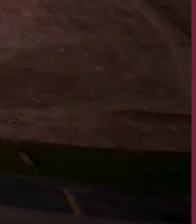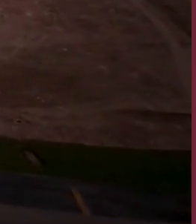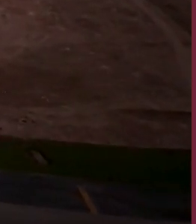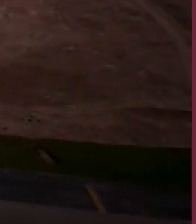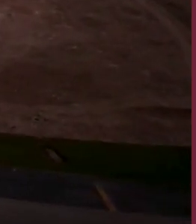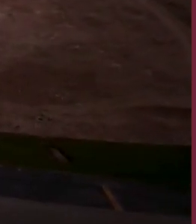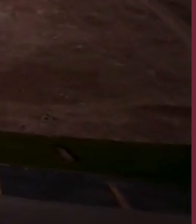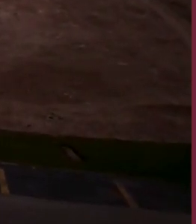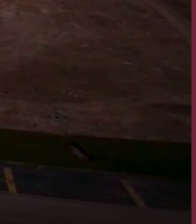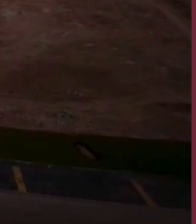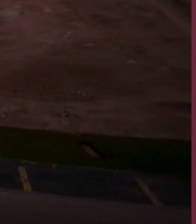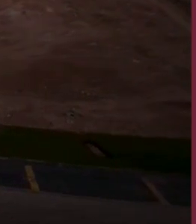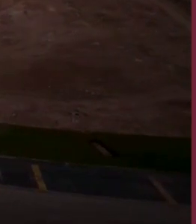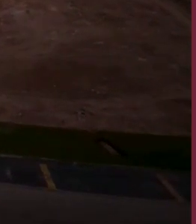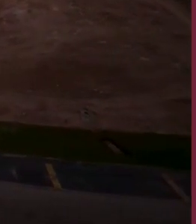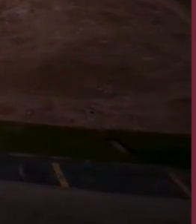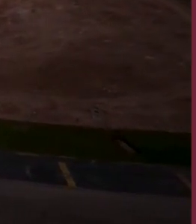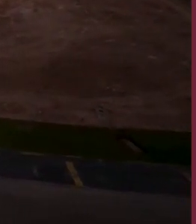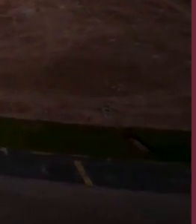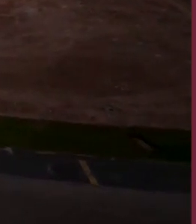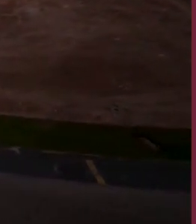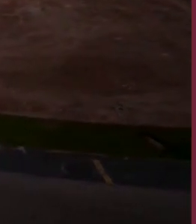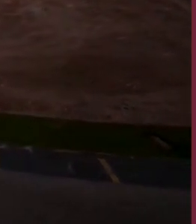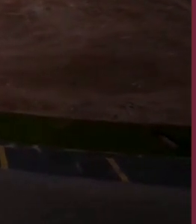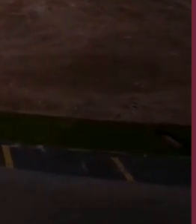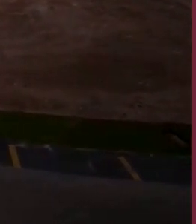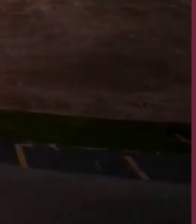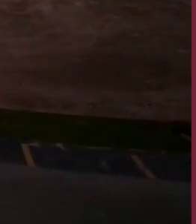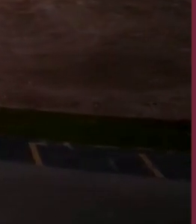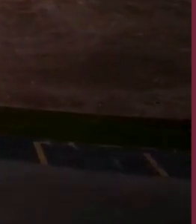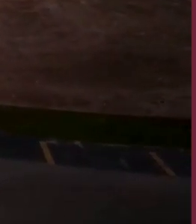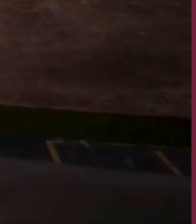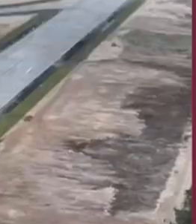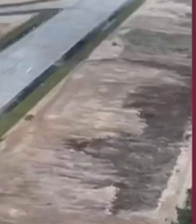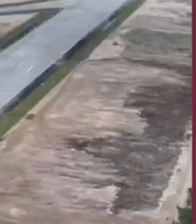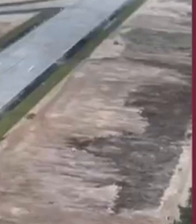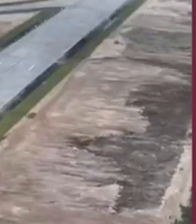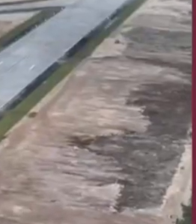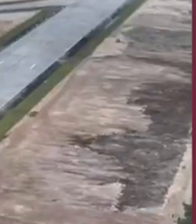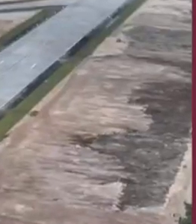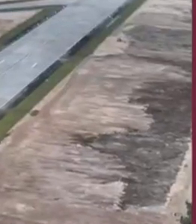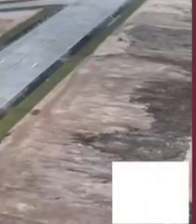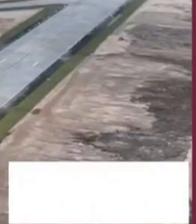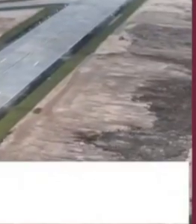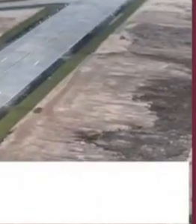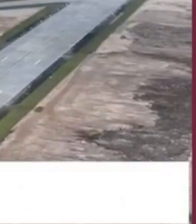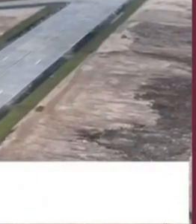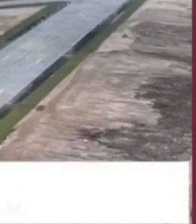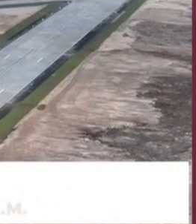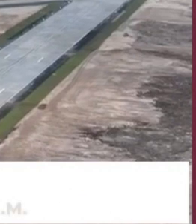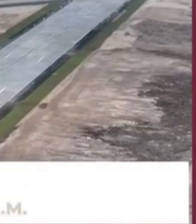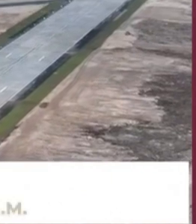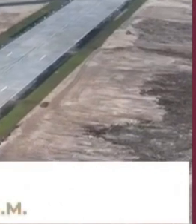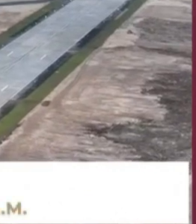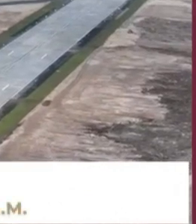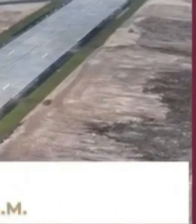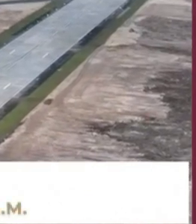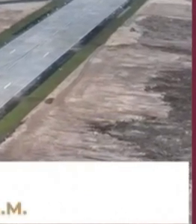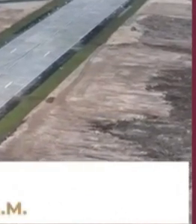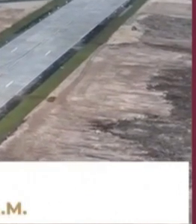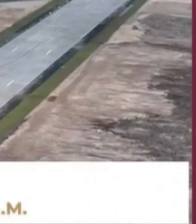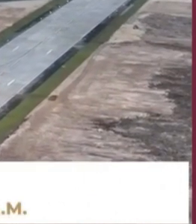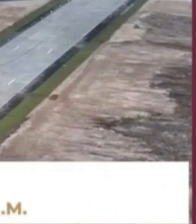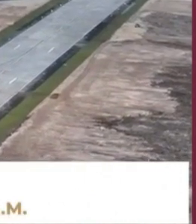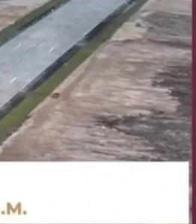como Tokio, Estambul, Buenos Aires o Anchorage en Alaska. 3 plataformas, una para la aviación comercial con